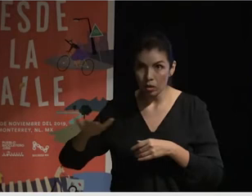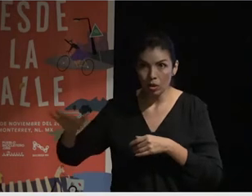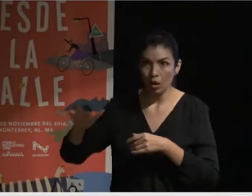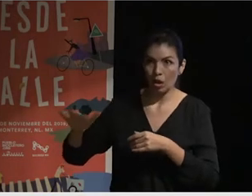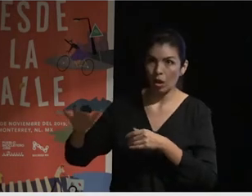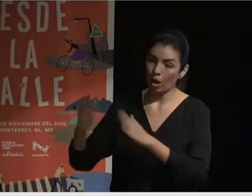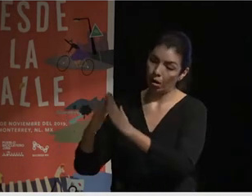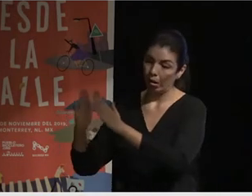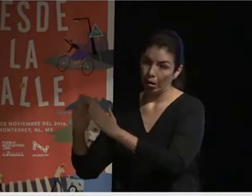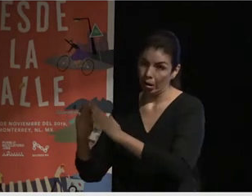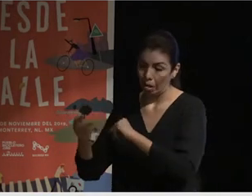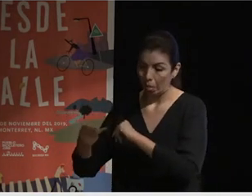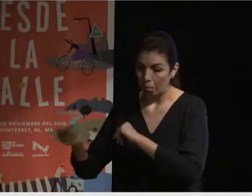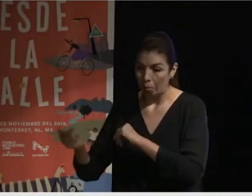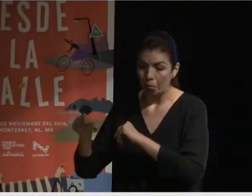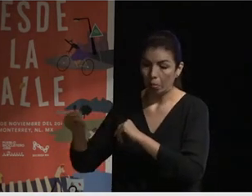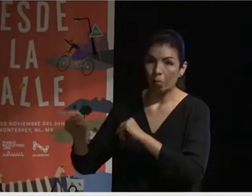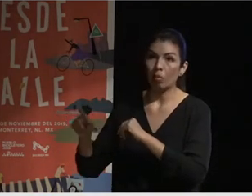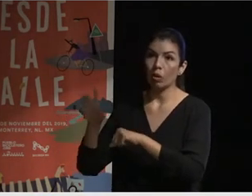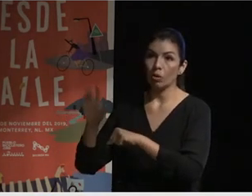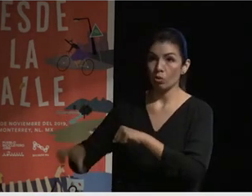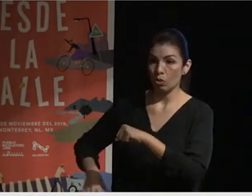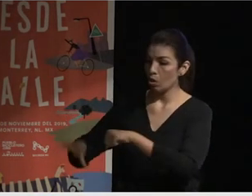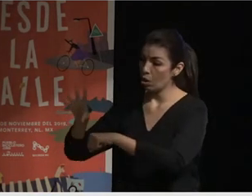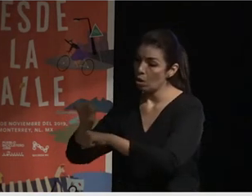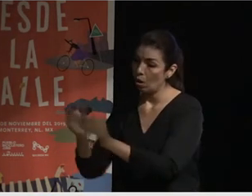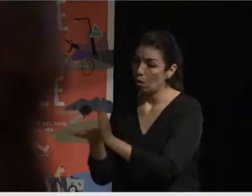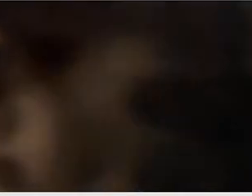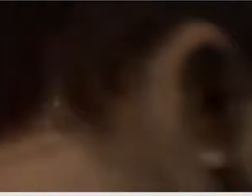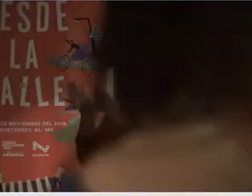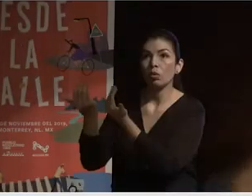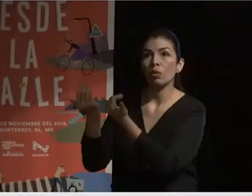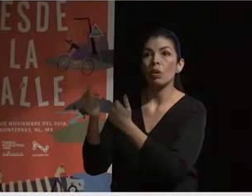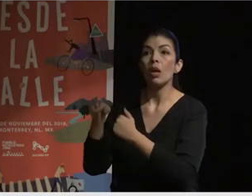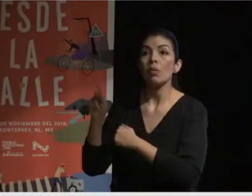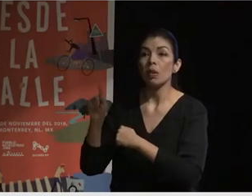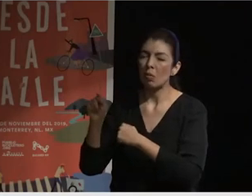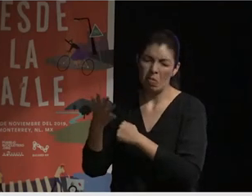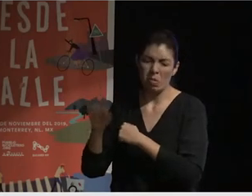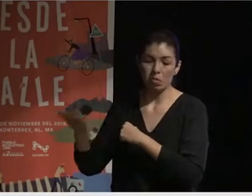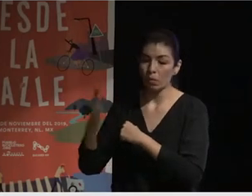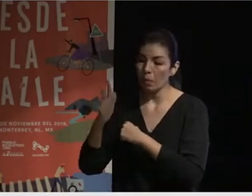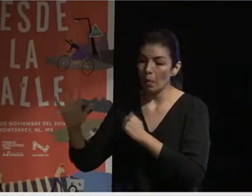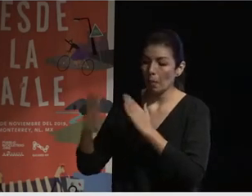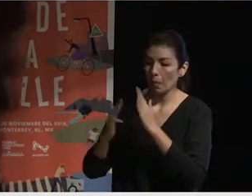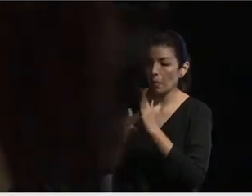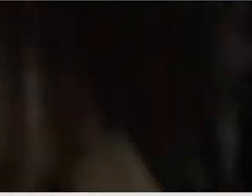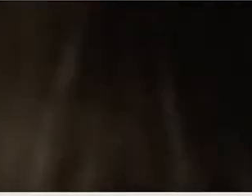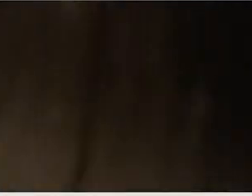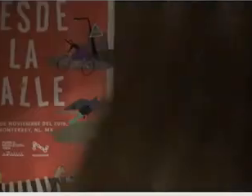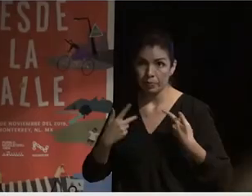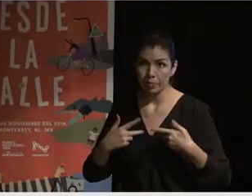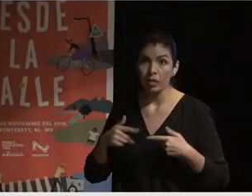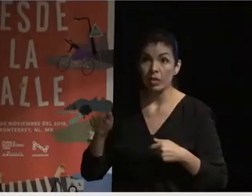¿Cómo empezar a conectar entre colectivos que tenemos puntos en común, que tenemos ideales, que tenemos proyectos hacia